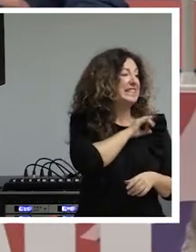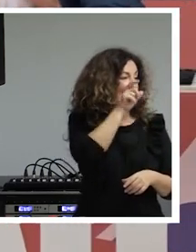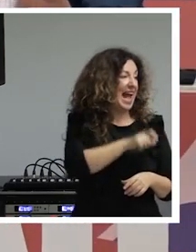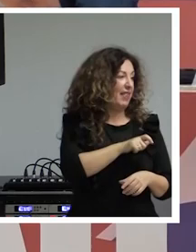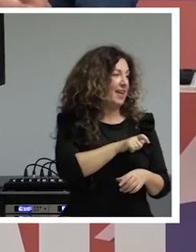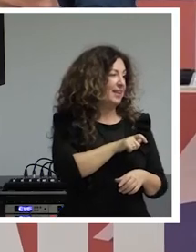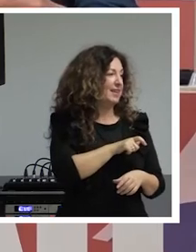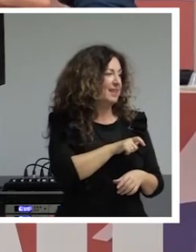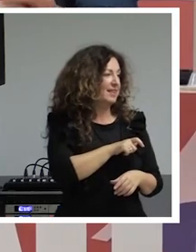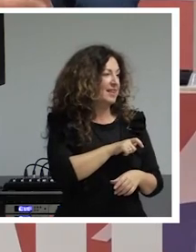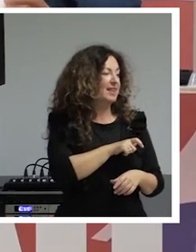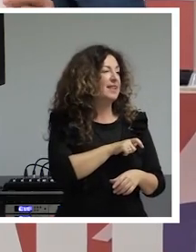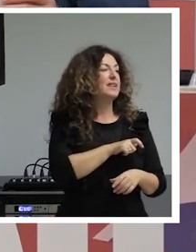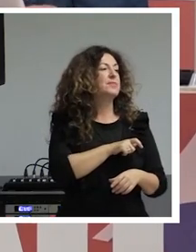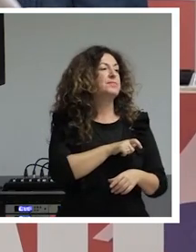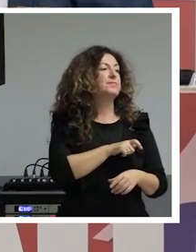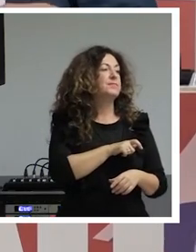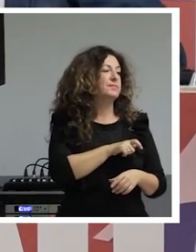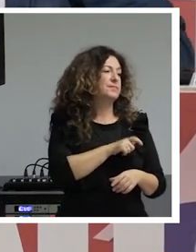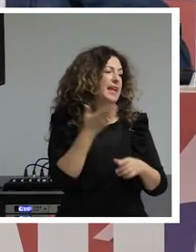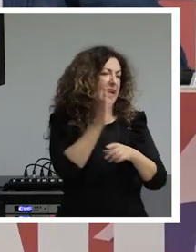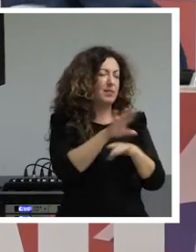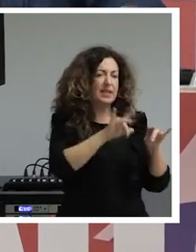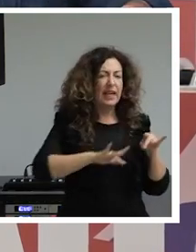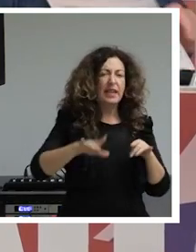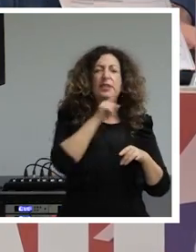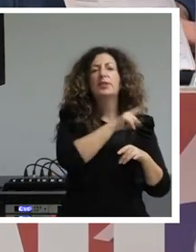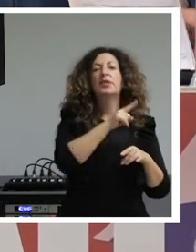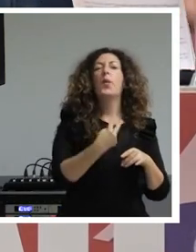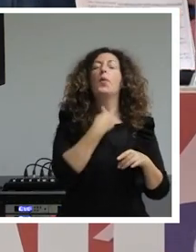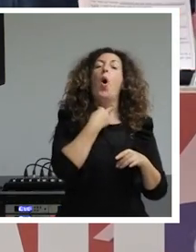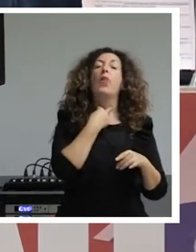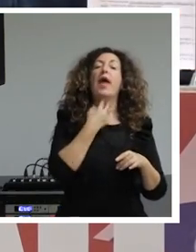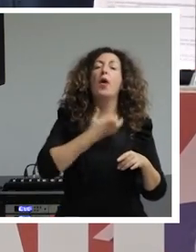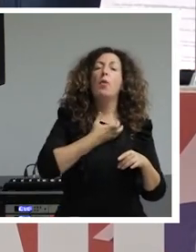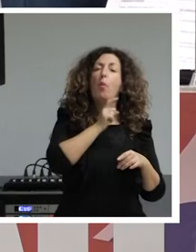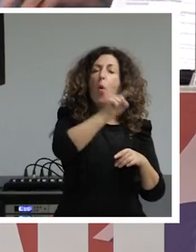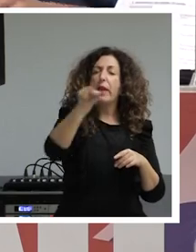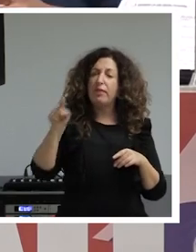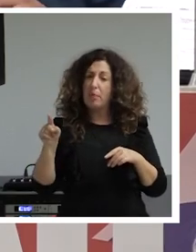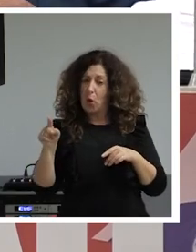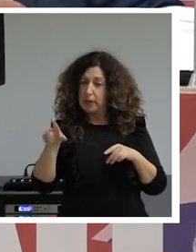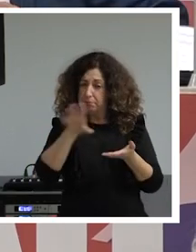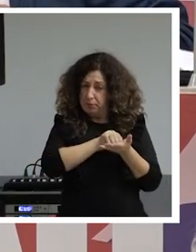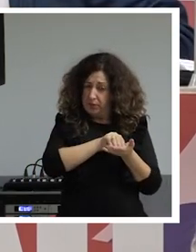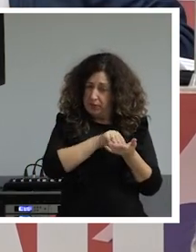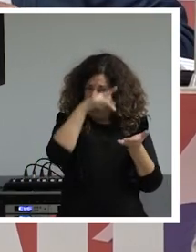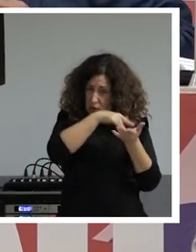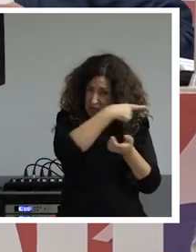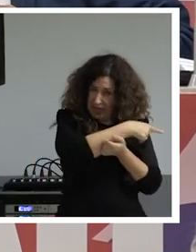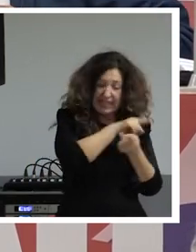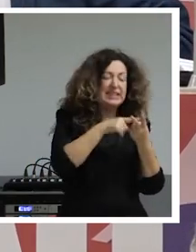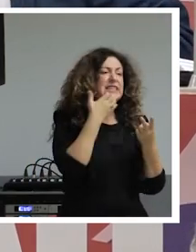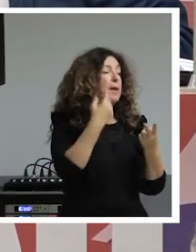le lanzo alguna agrupada a Pilar también nos preguntan por tu experiencia en el senado porque también fue senadora